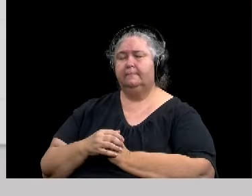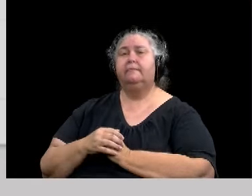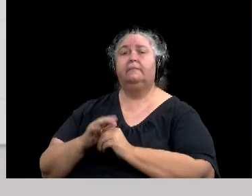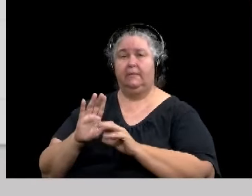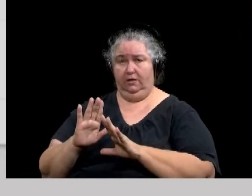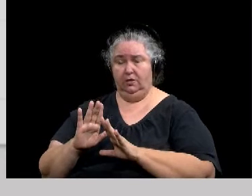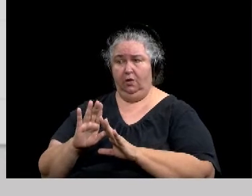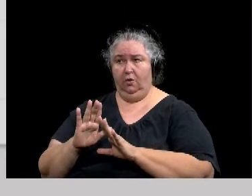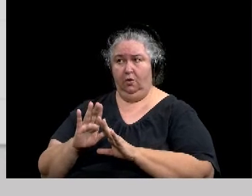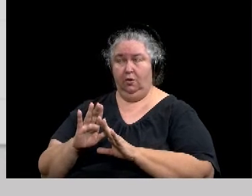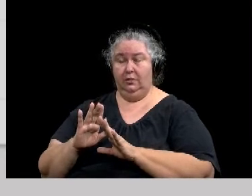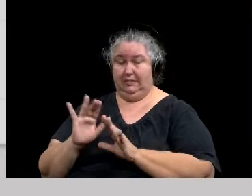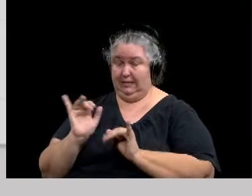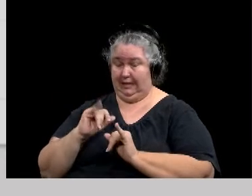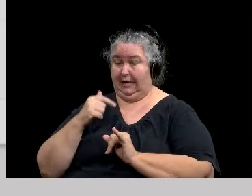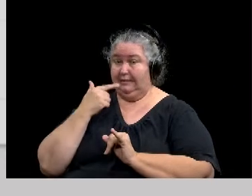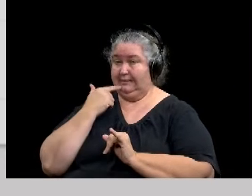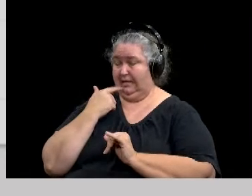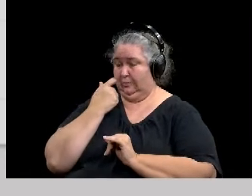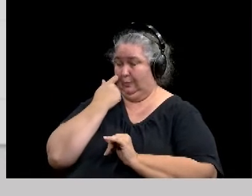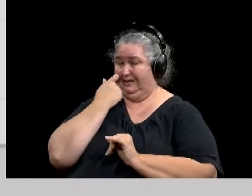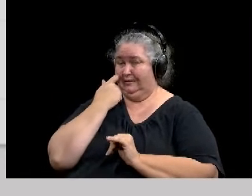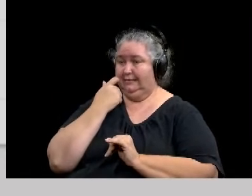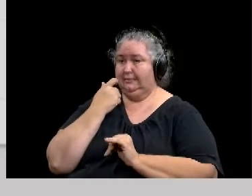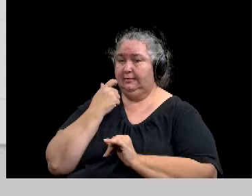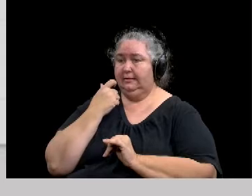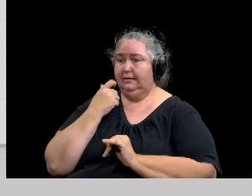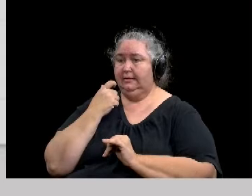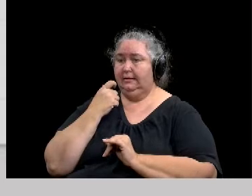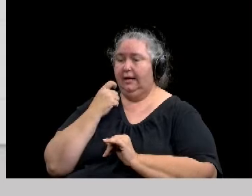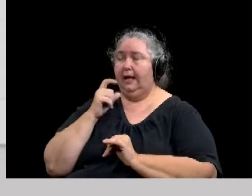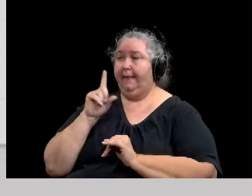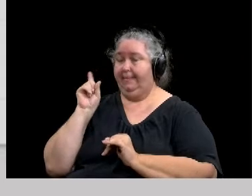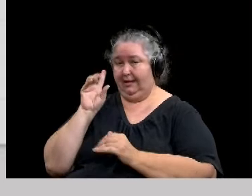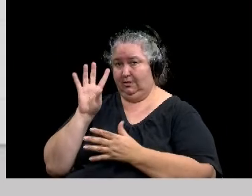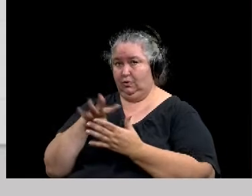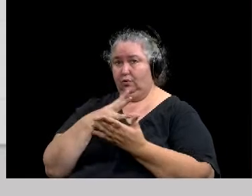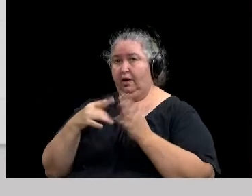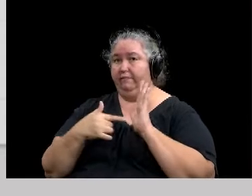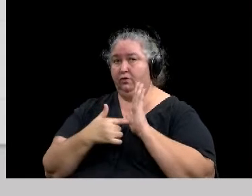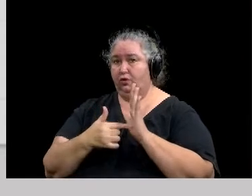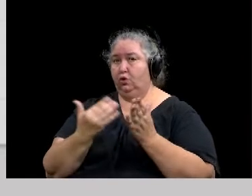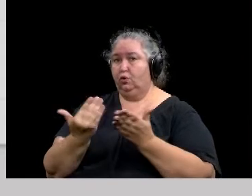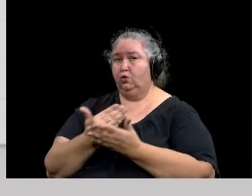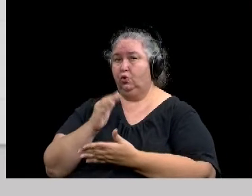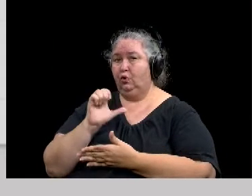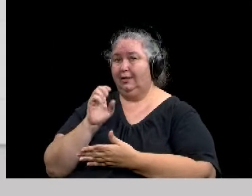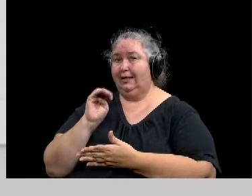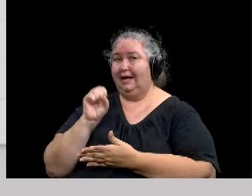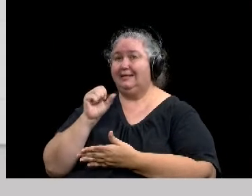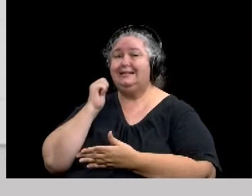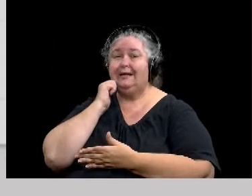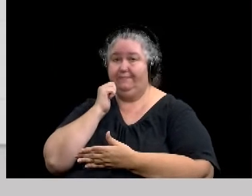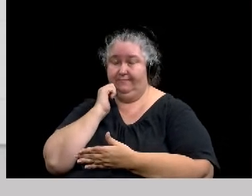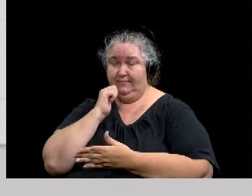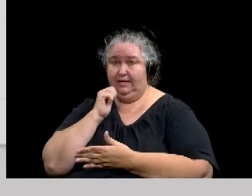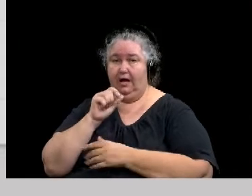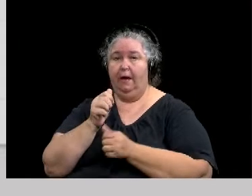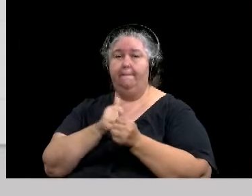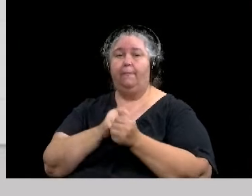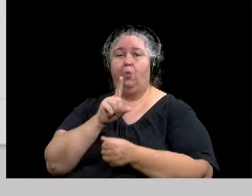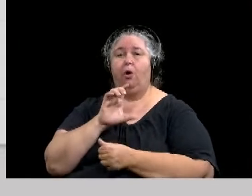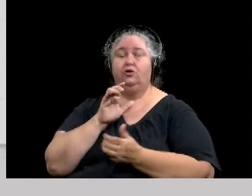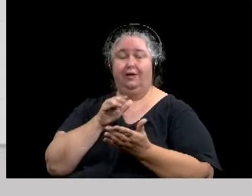así es que desde que como antes he dicho esta gráfica depende de nuevos casos por día